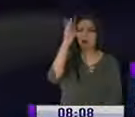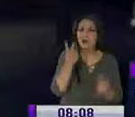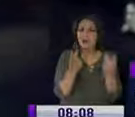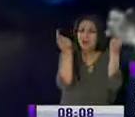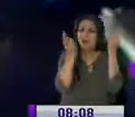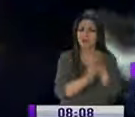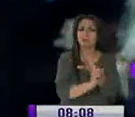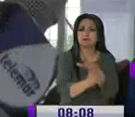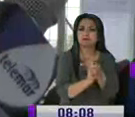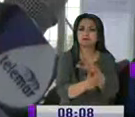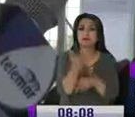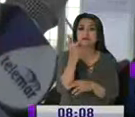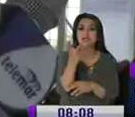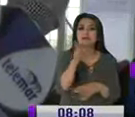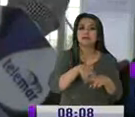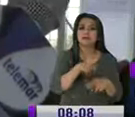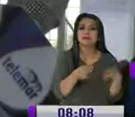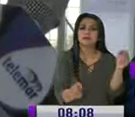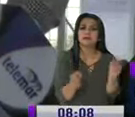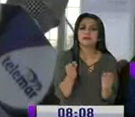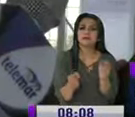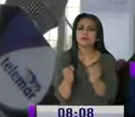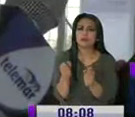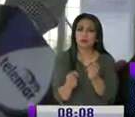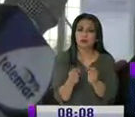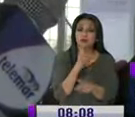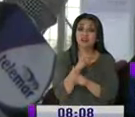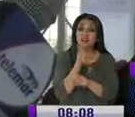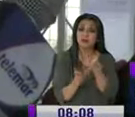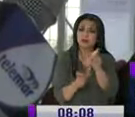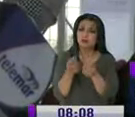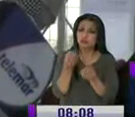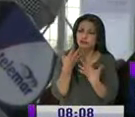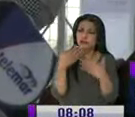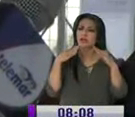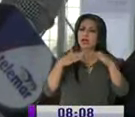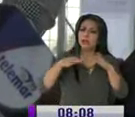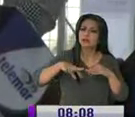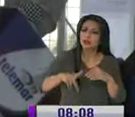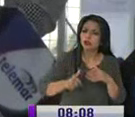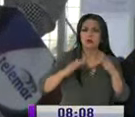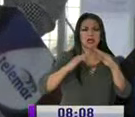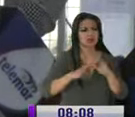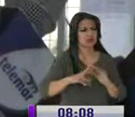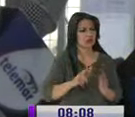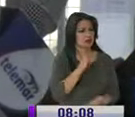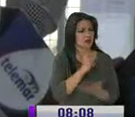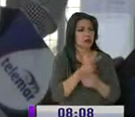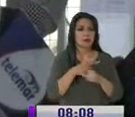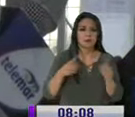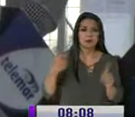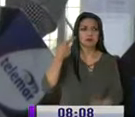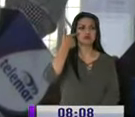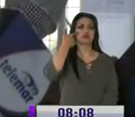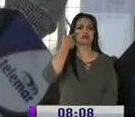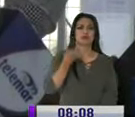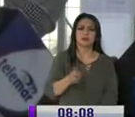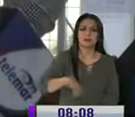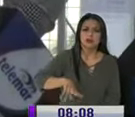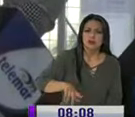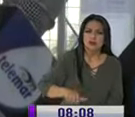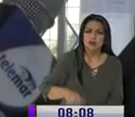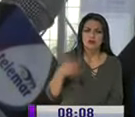en 3 vehículos. Se nos estaba incrementando el robo a domicilios, pero con una modalidad de asalto y robo, inclusive